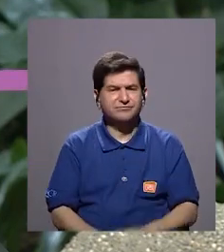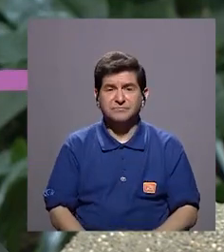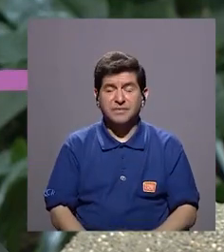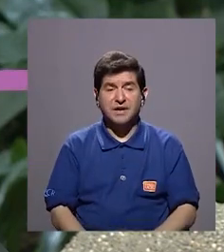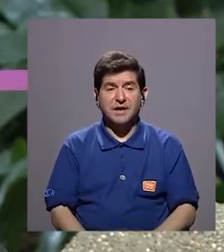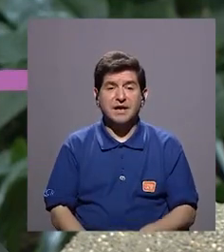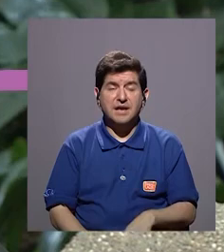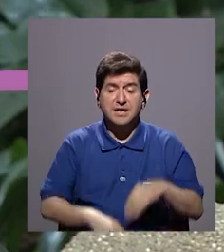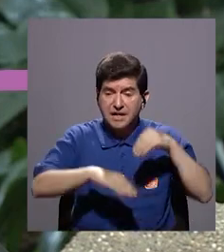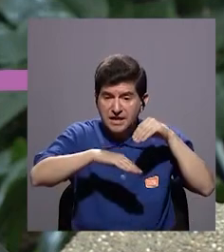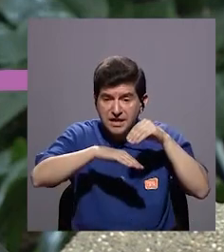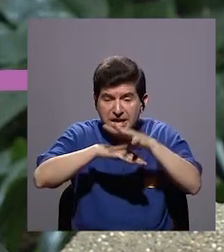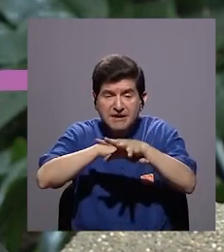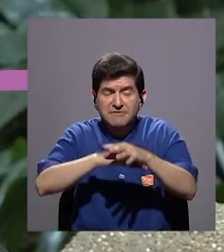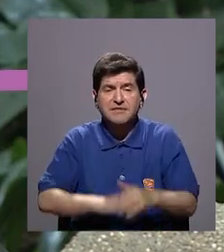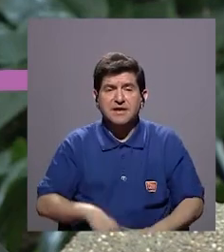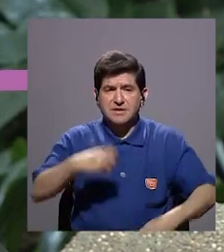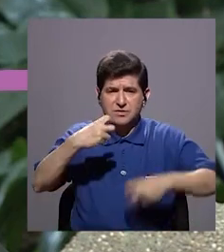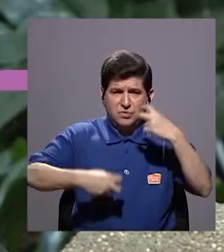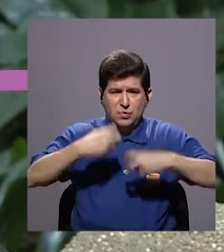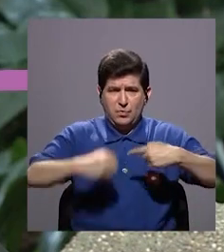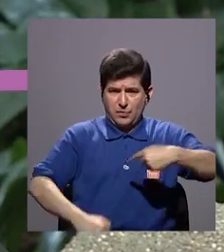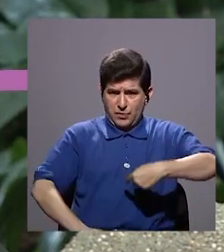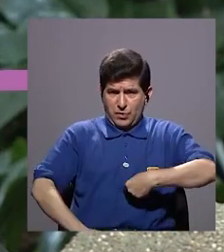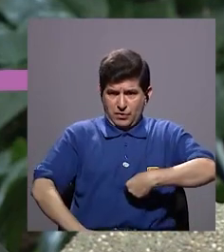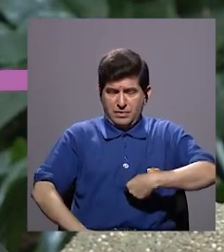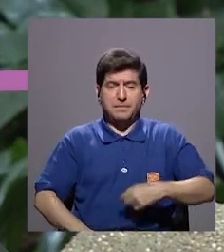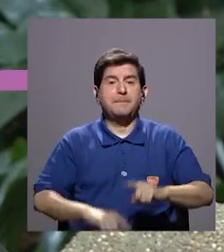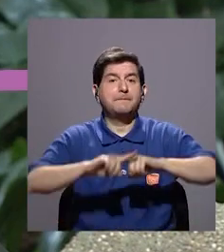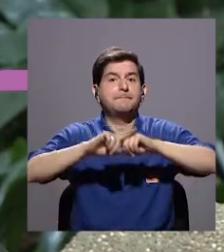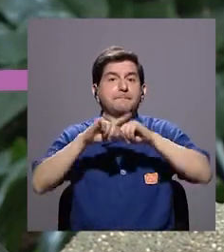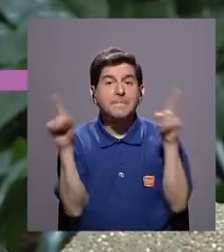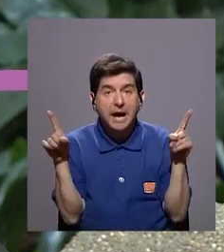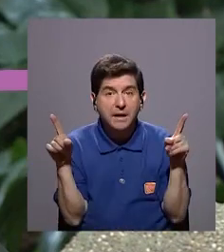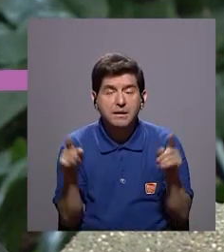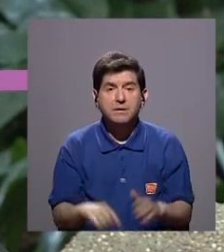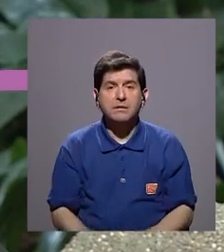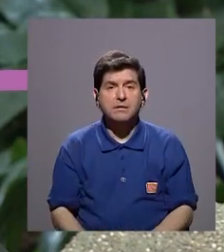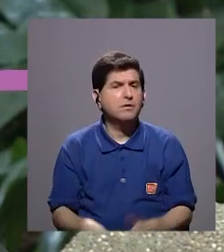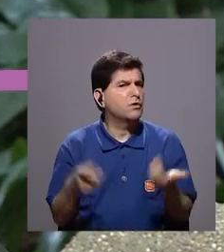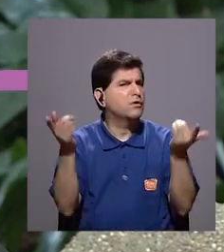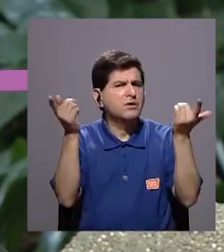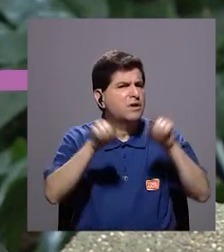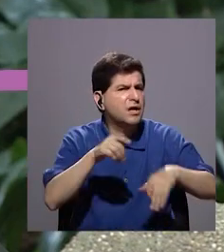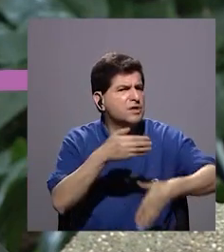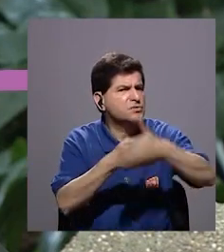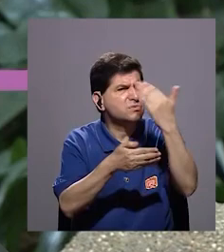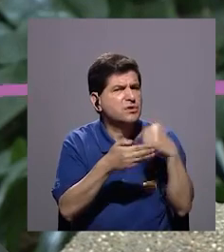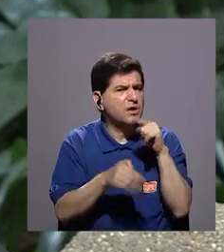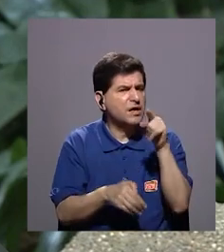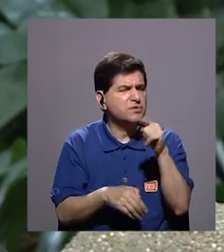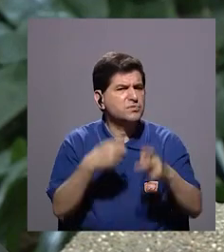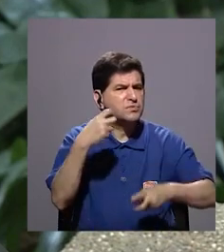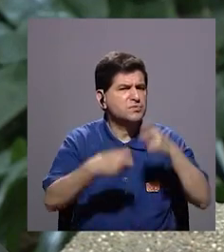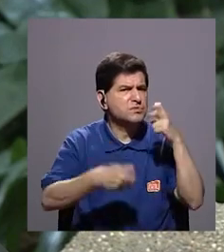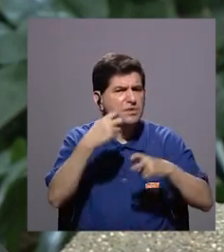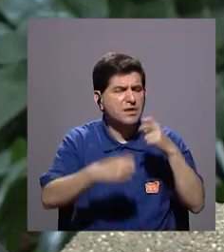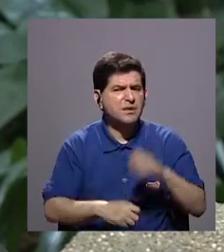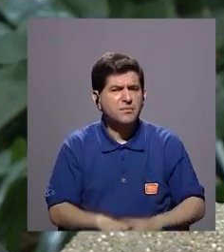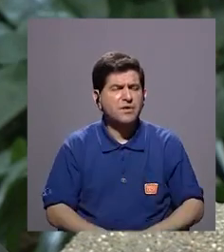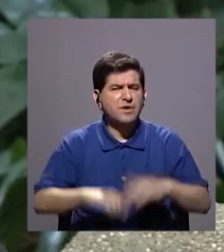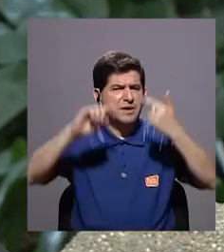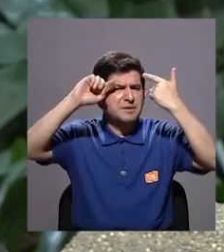produjo un malestar de estómago, ¿verdad? Pero, ¿qué te pasó antes de que tuviste el problema